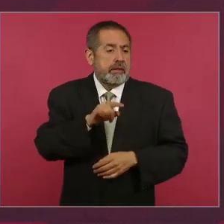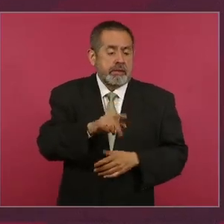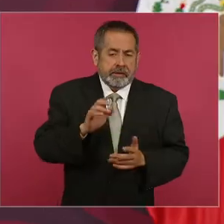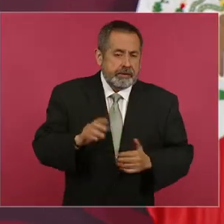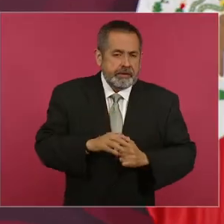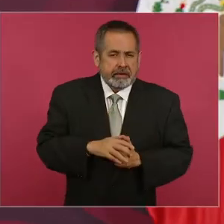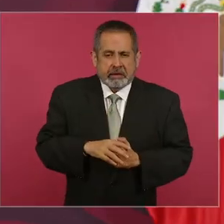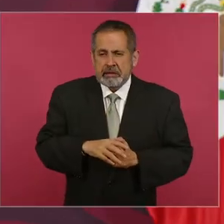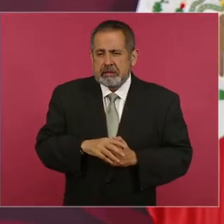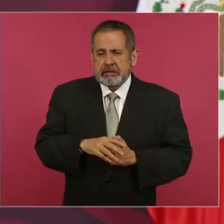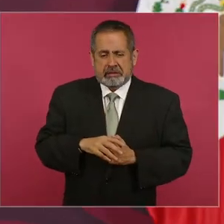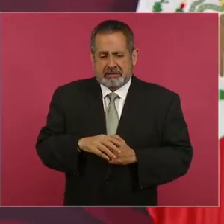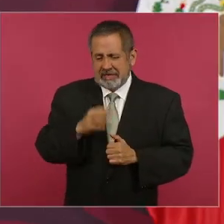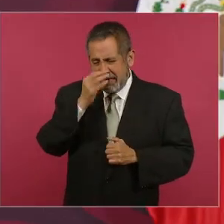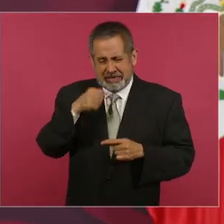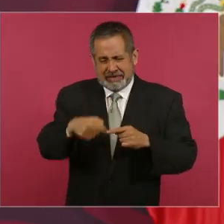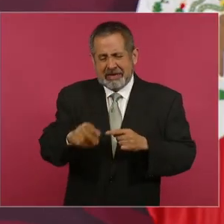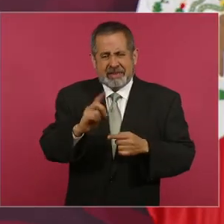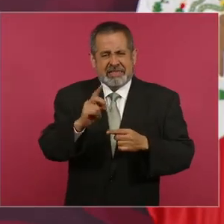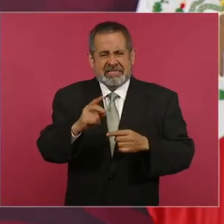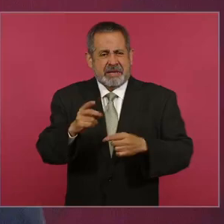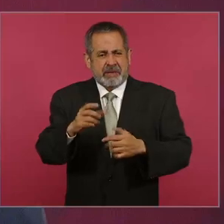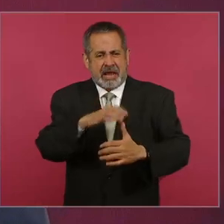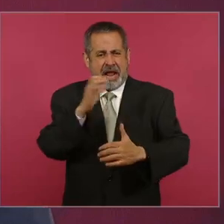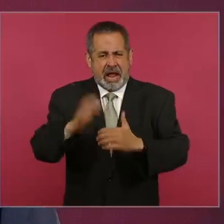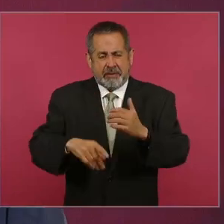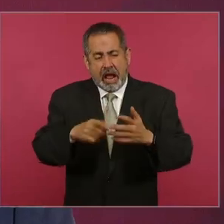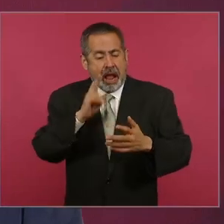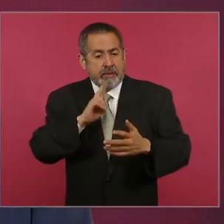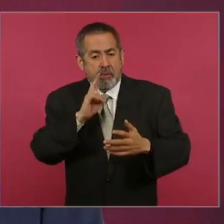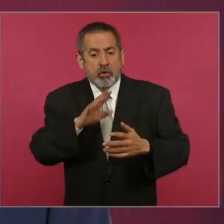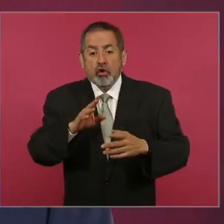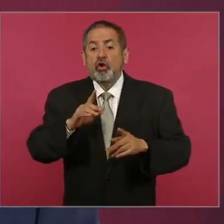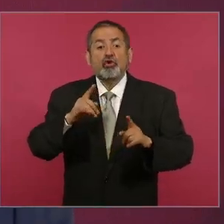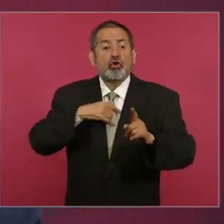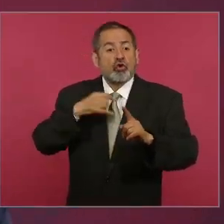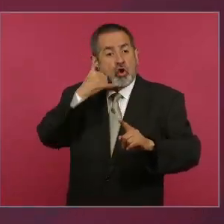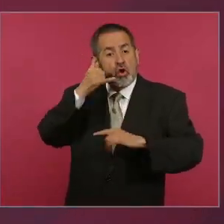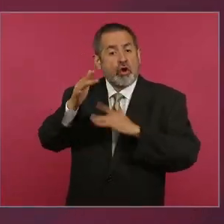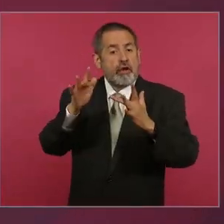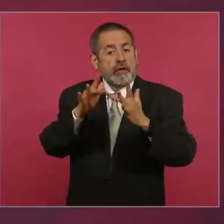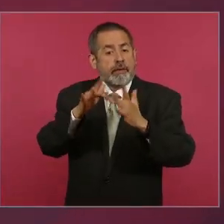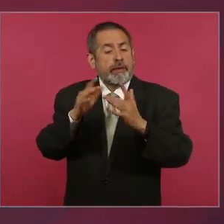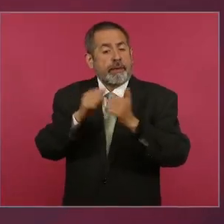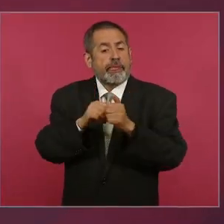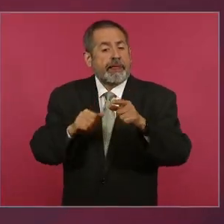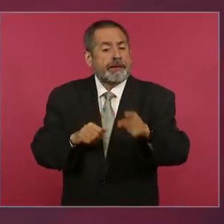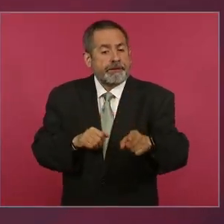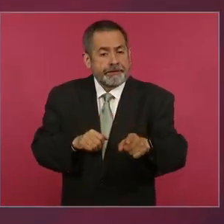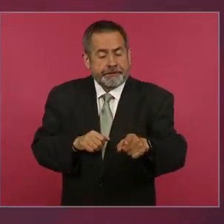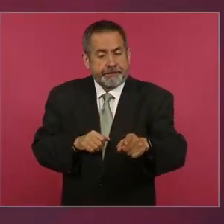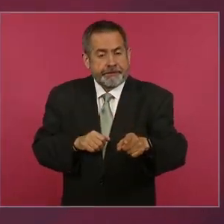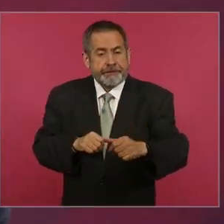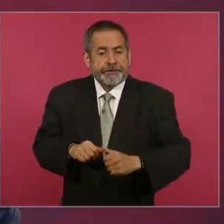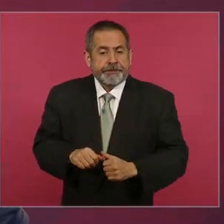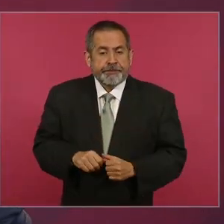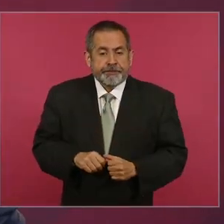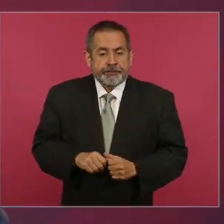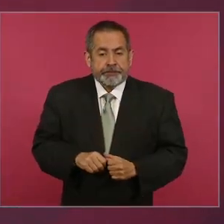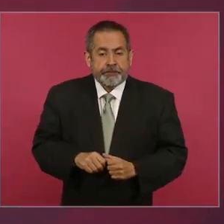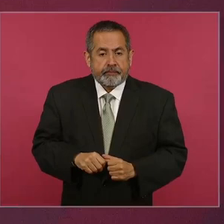a finales de este año ya, porque cuando le hablé a